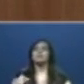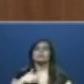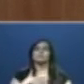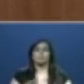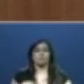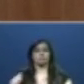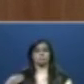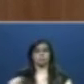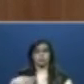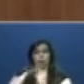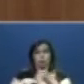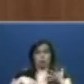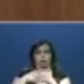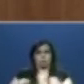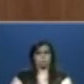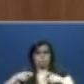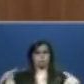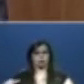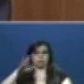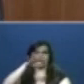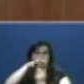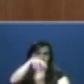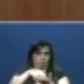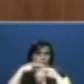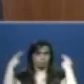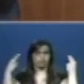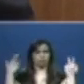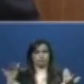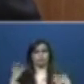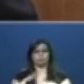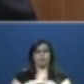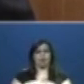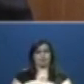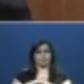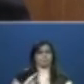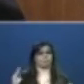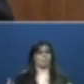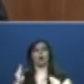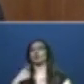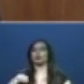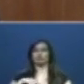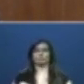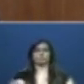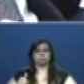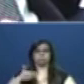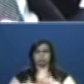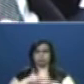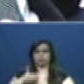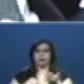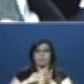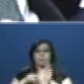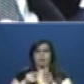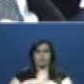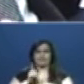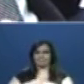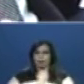ordinaria de nuestros centros públicos para corregir este problema hemos puesto en marcha ya un plan de reducción de tiempos de espera por importe de